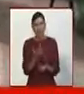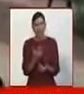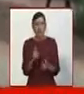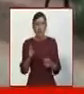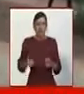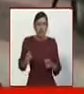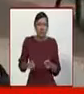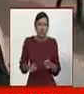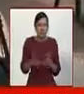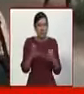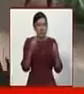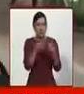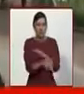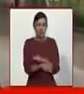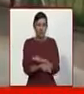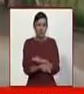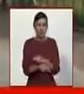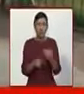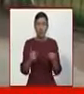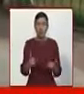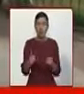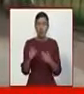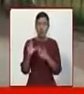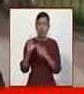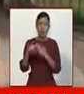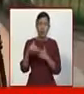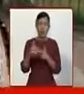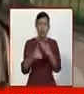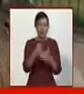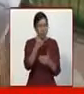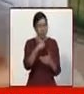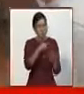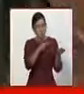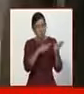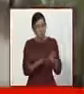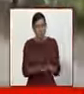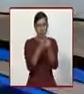Lastimosamente, todo esto se revelaría tras la muerte de la muchacha.